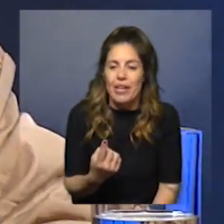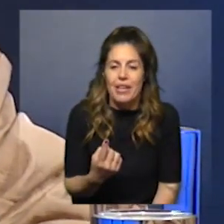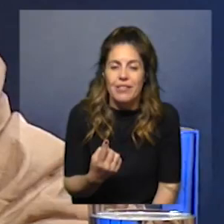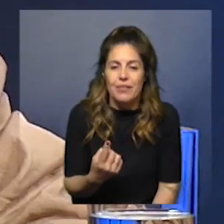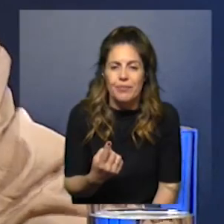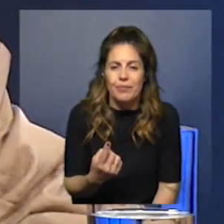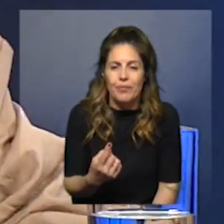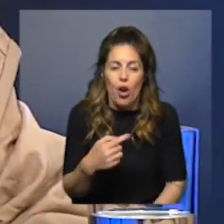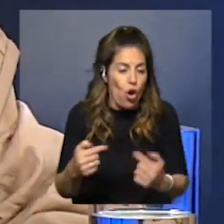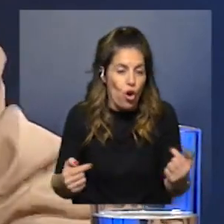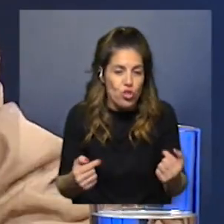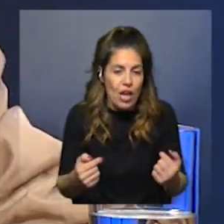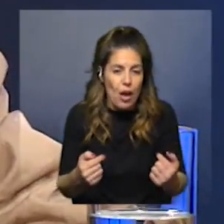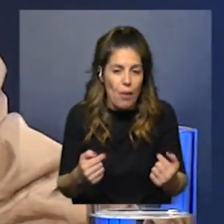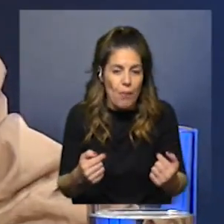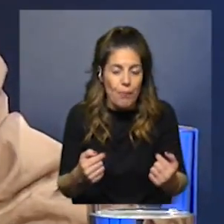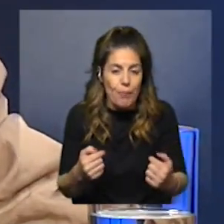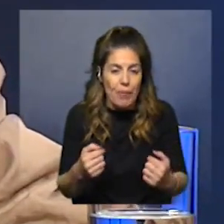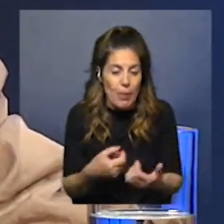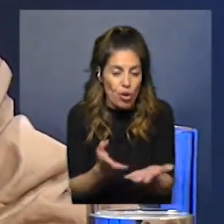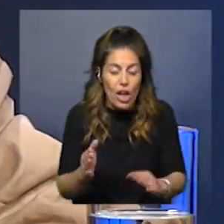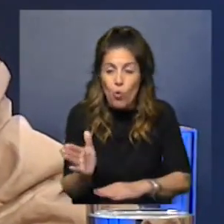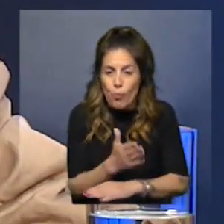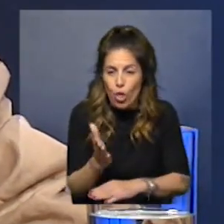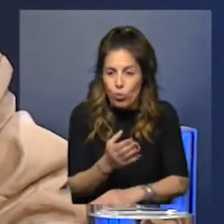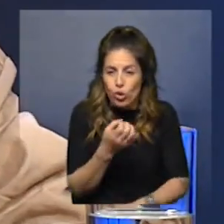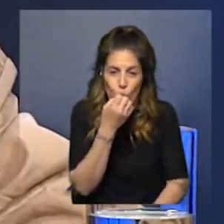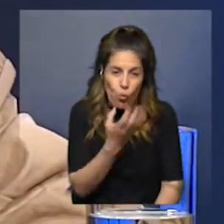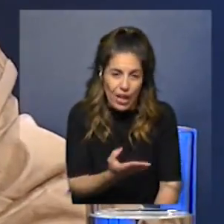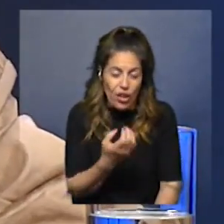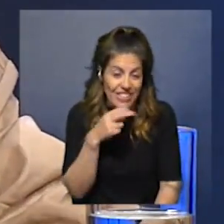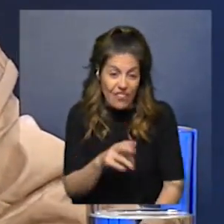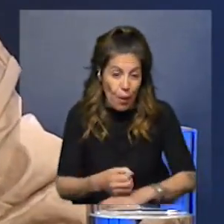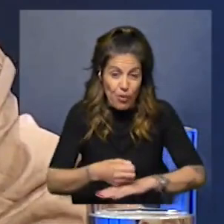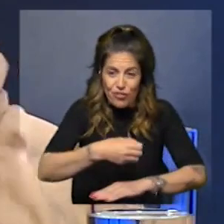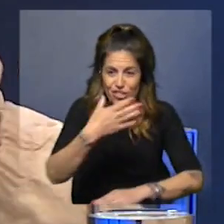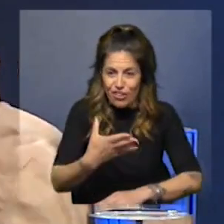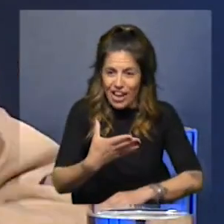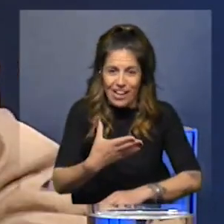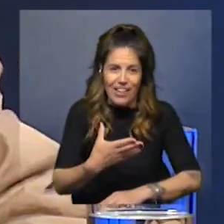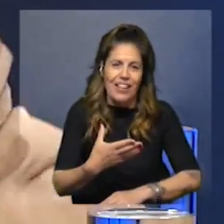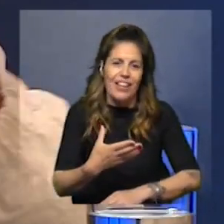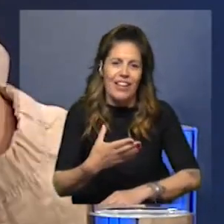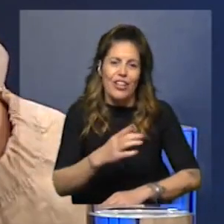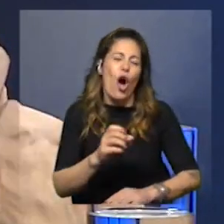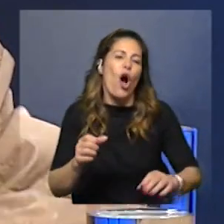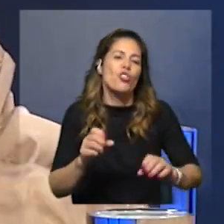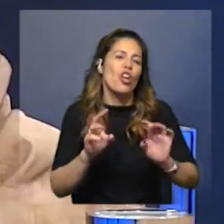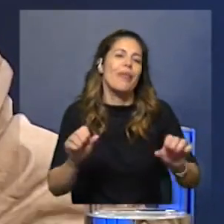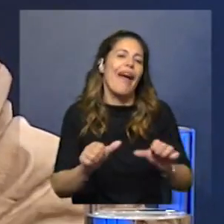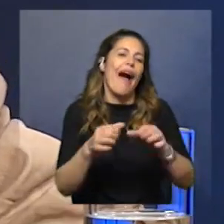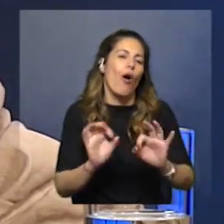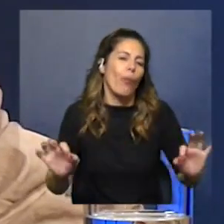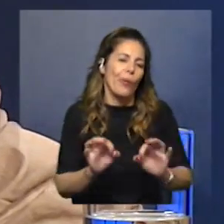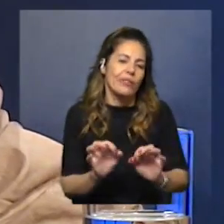Las primeras cosas como para sostener ya un producto que justamente se vea profesional. No, no tanto, bueno, hago música y